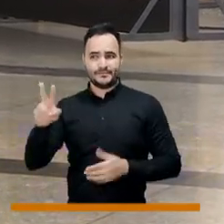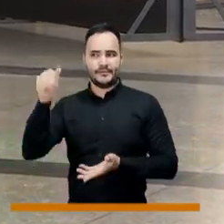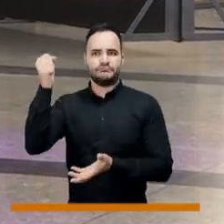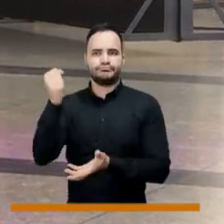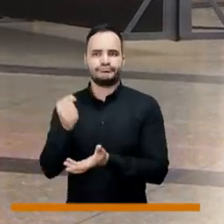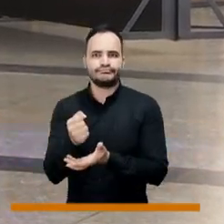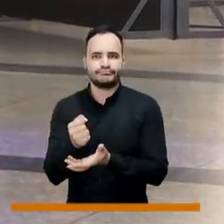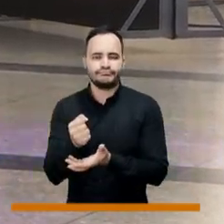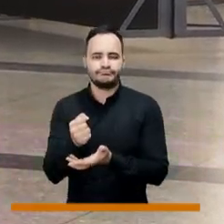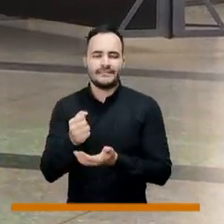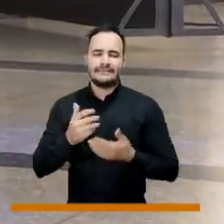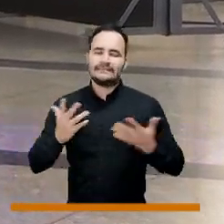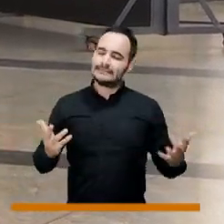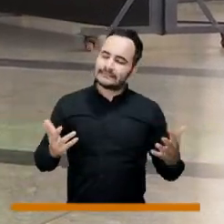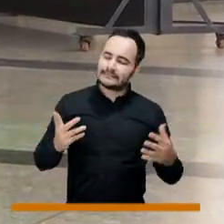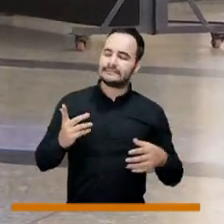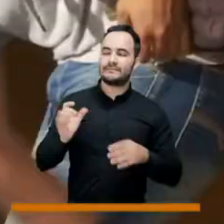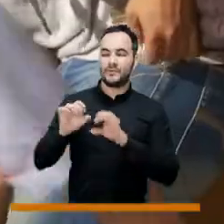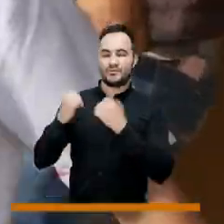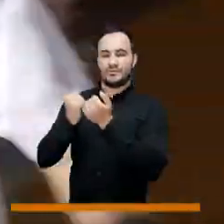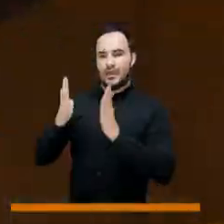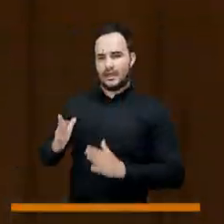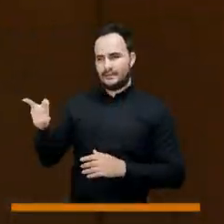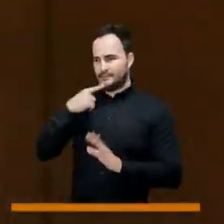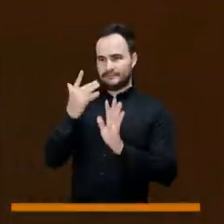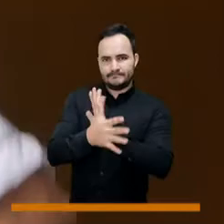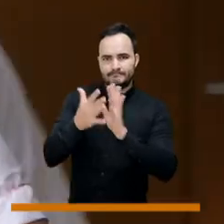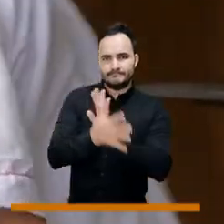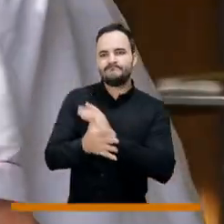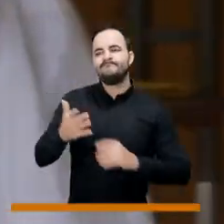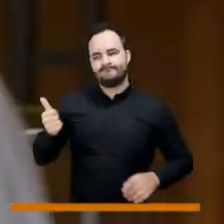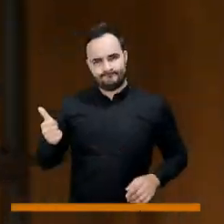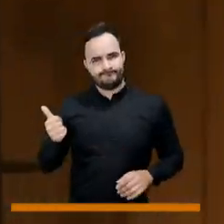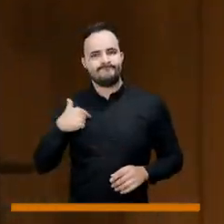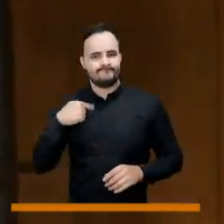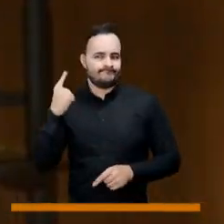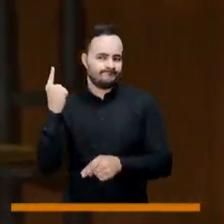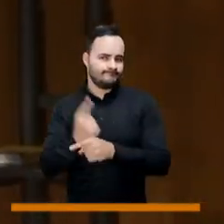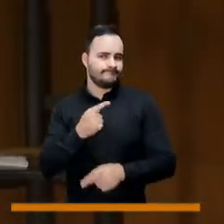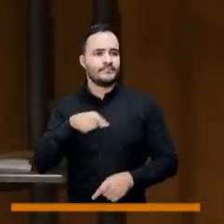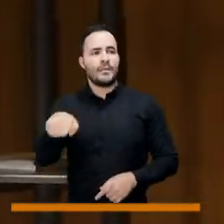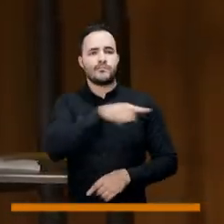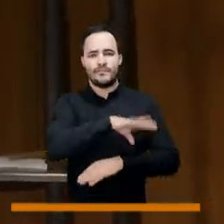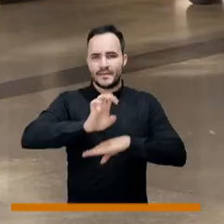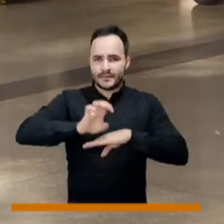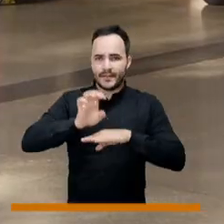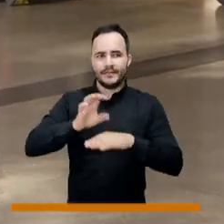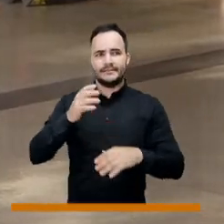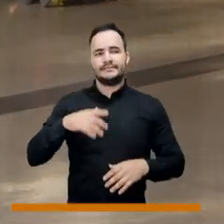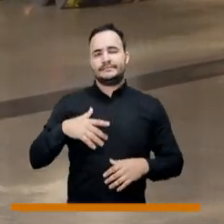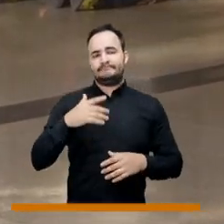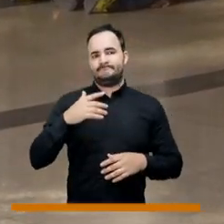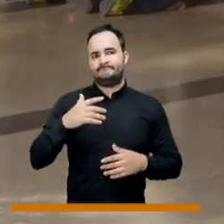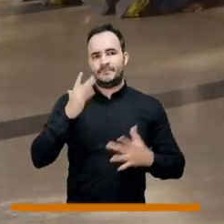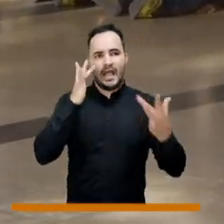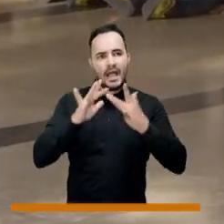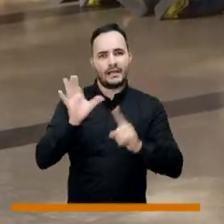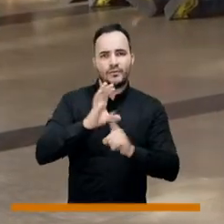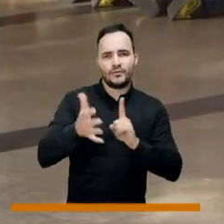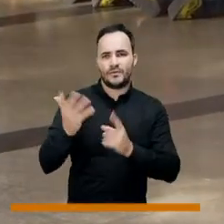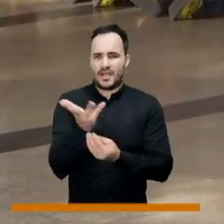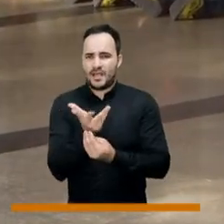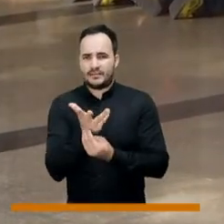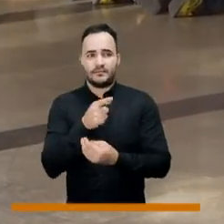Cultura bajó. En una pospandemia, con lo que decía el concejal, que pues, nuestras instituciones, nuestros entes artísticos y